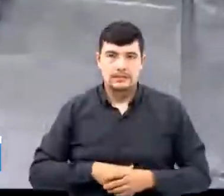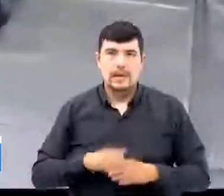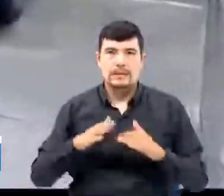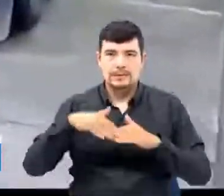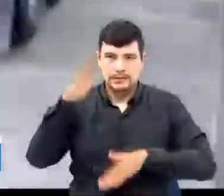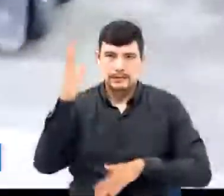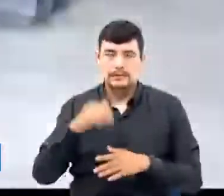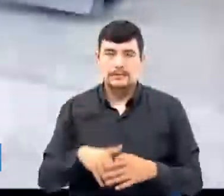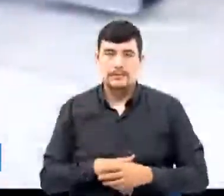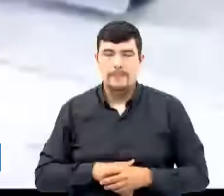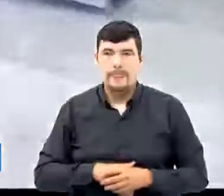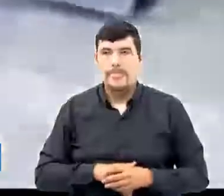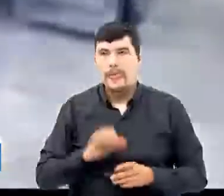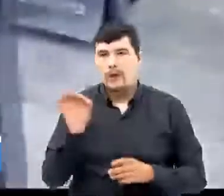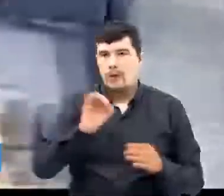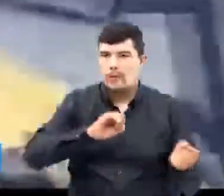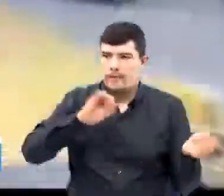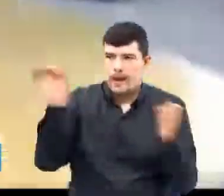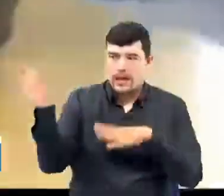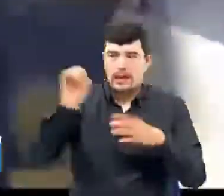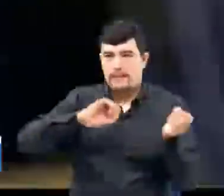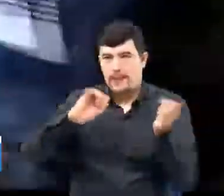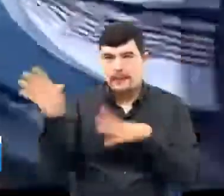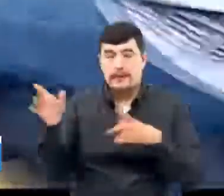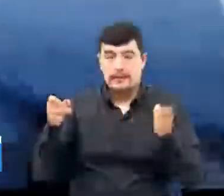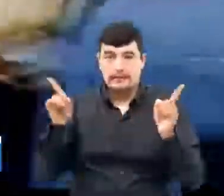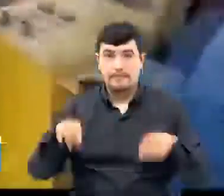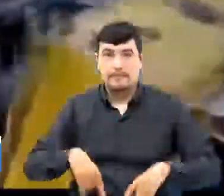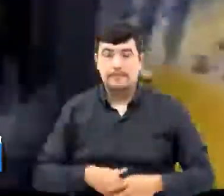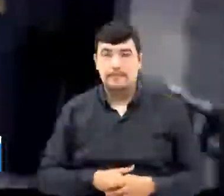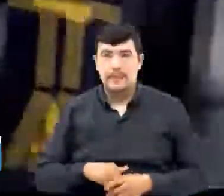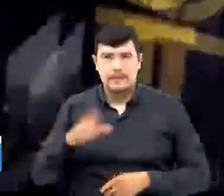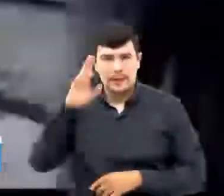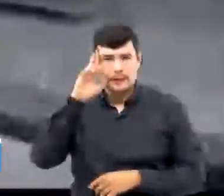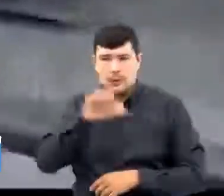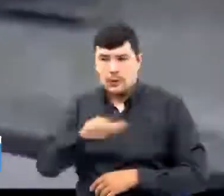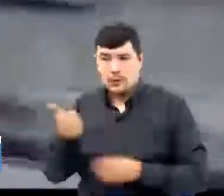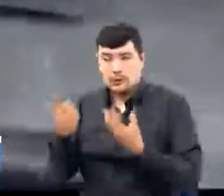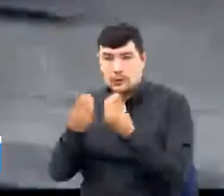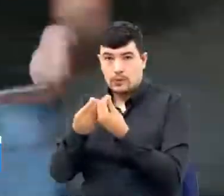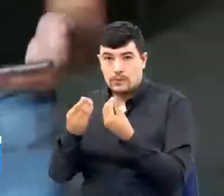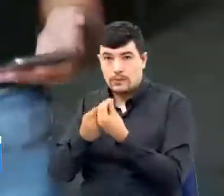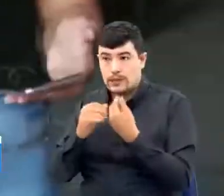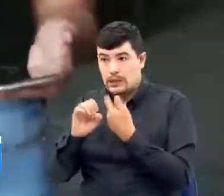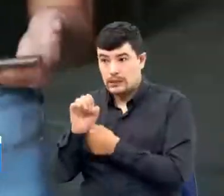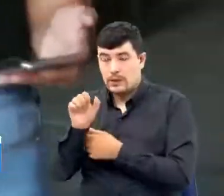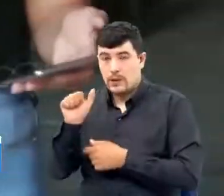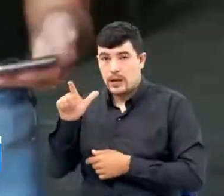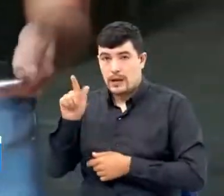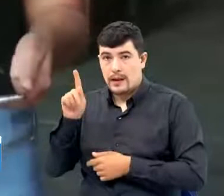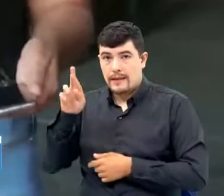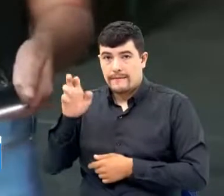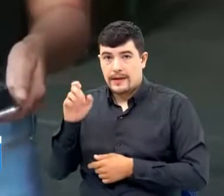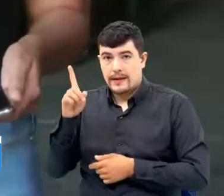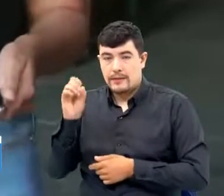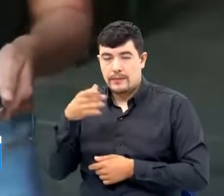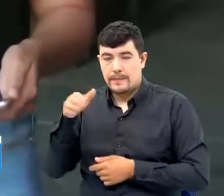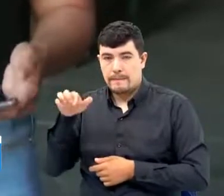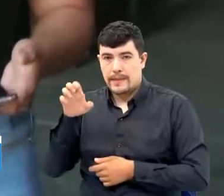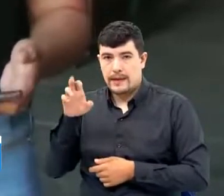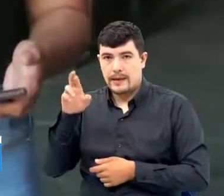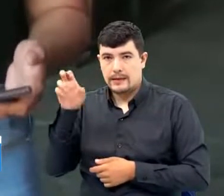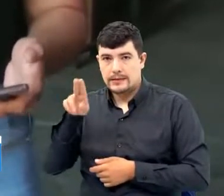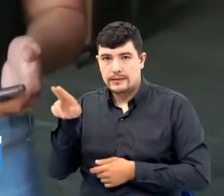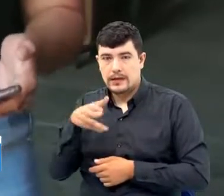compañeros que le puso la lupa a esta situación y a este tema fue nuestro compañero Alfredo Pérez Durán, quien está desde uno